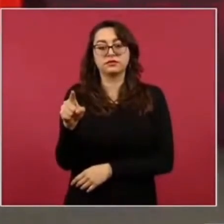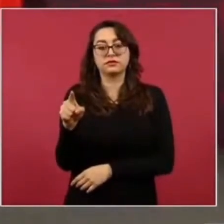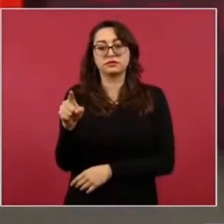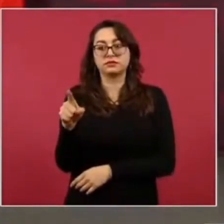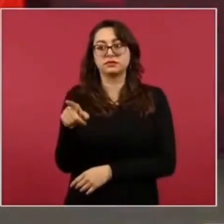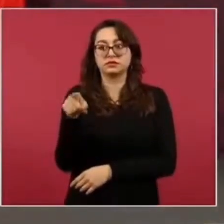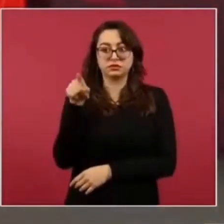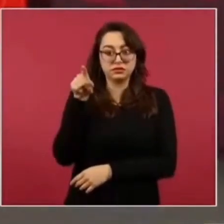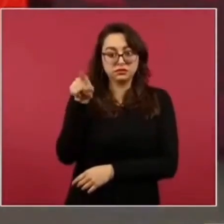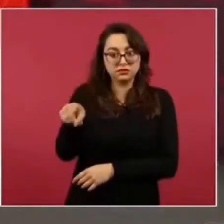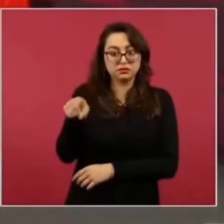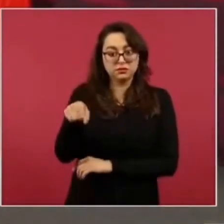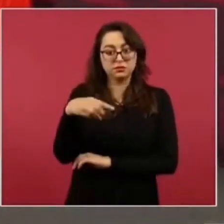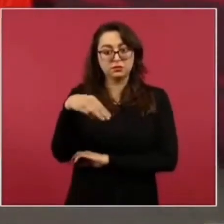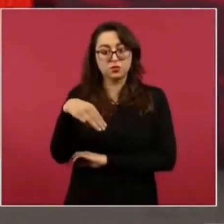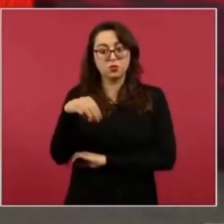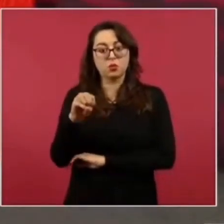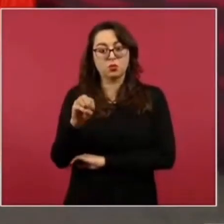por corrupción.